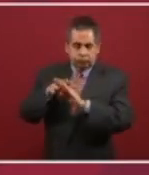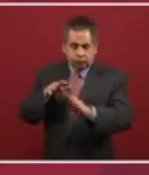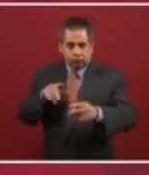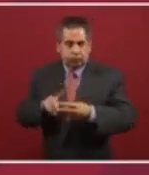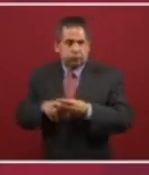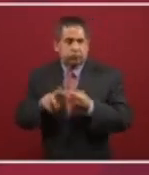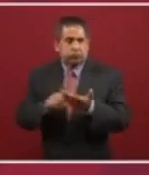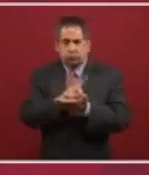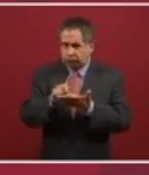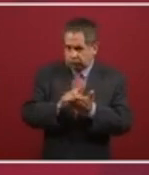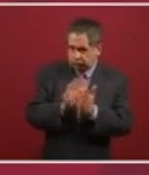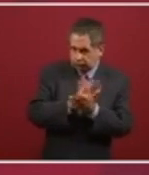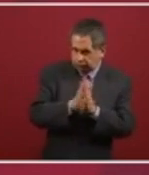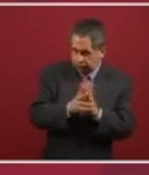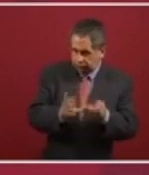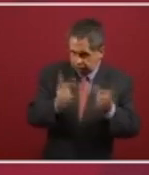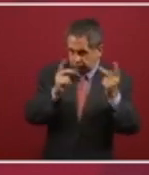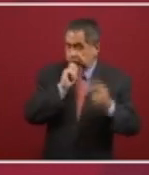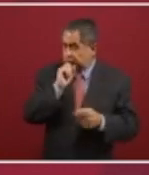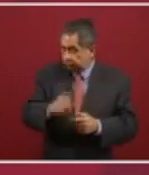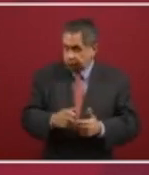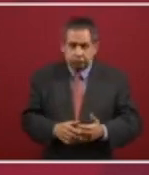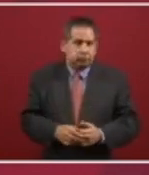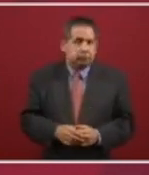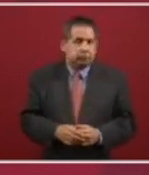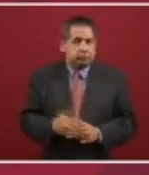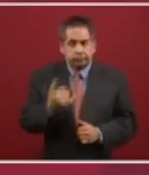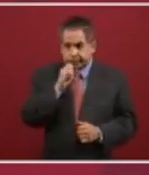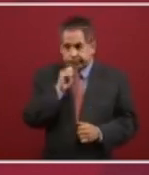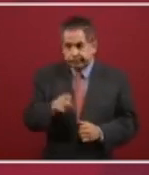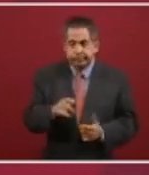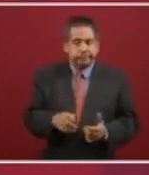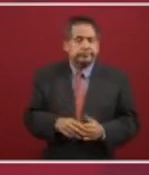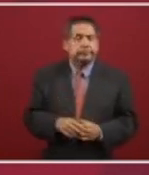de narcotráfico y